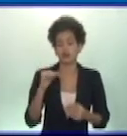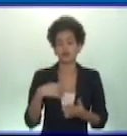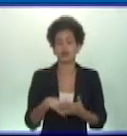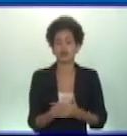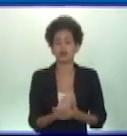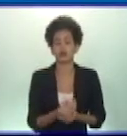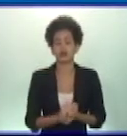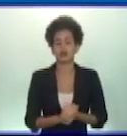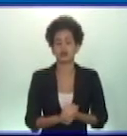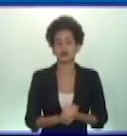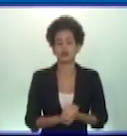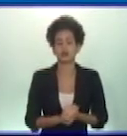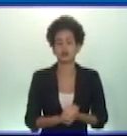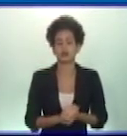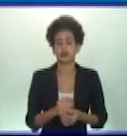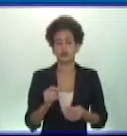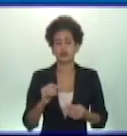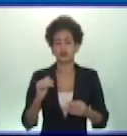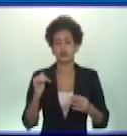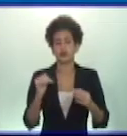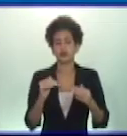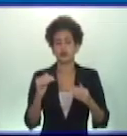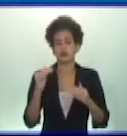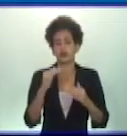unidad mayor a una unidad menor, tenemos que multiplicar